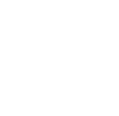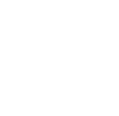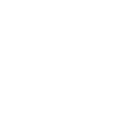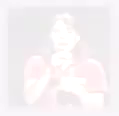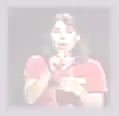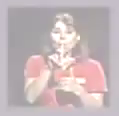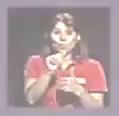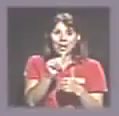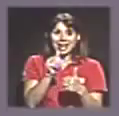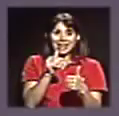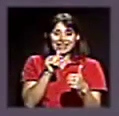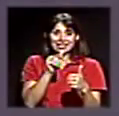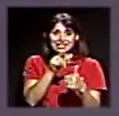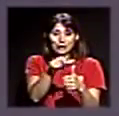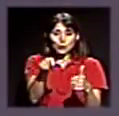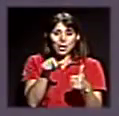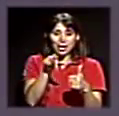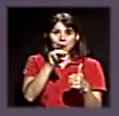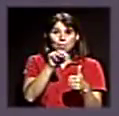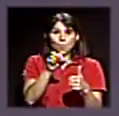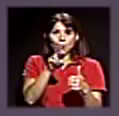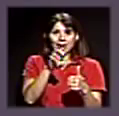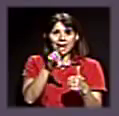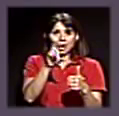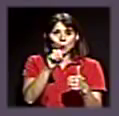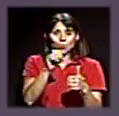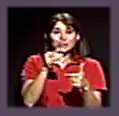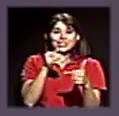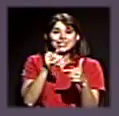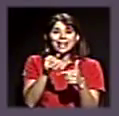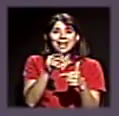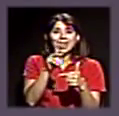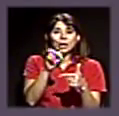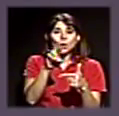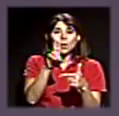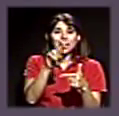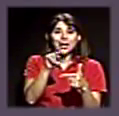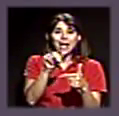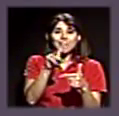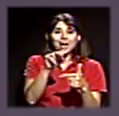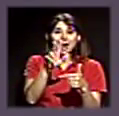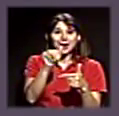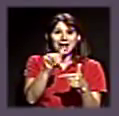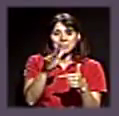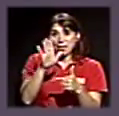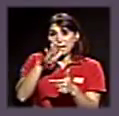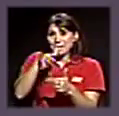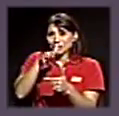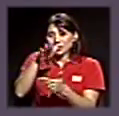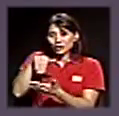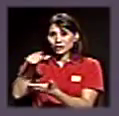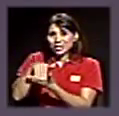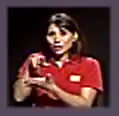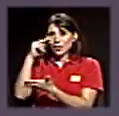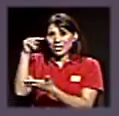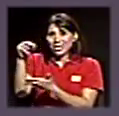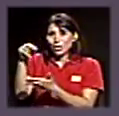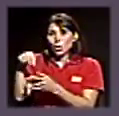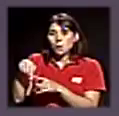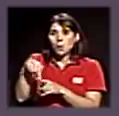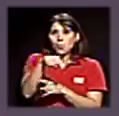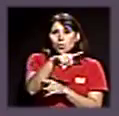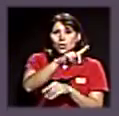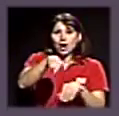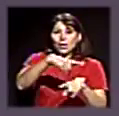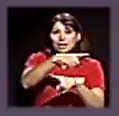Morelos, cerca de Cuernavaca, que queda como a 1 hora y media de la Ciudad de México. Yo empecé desde la Ciudad de México,